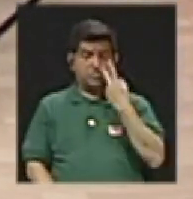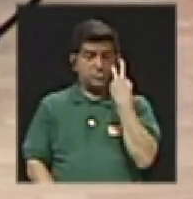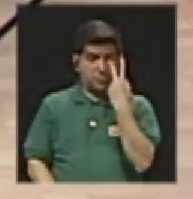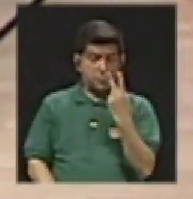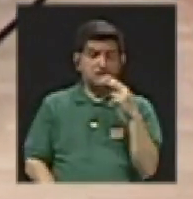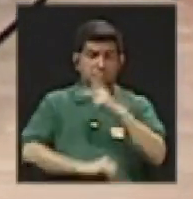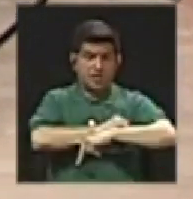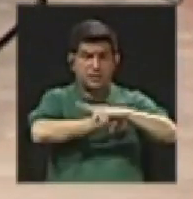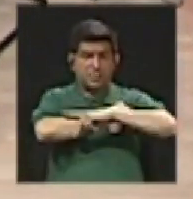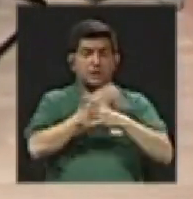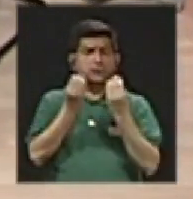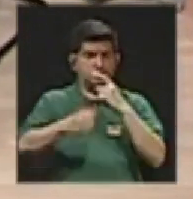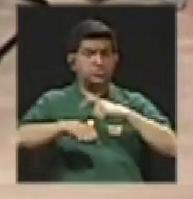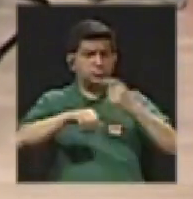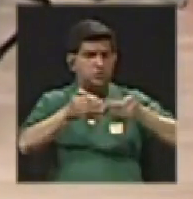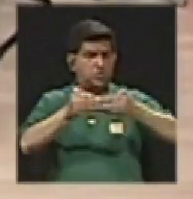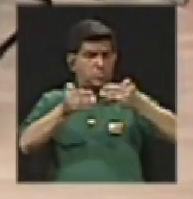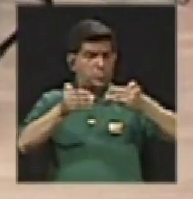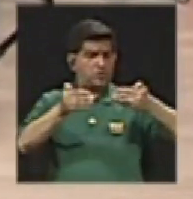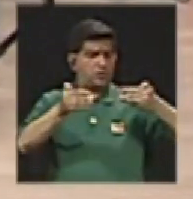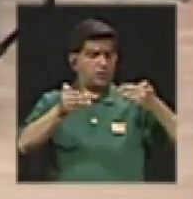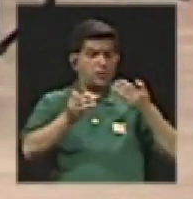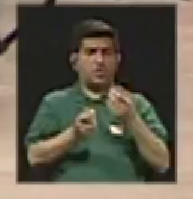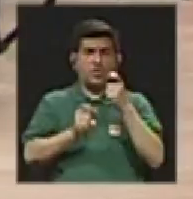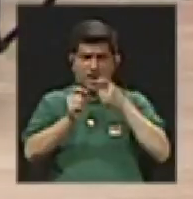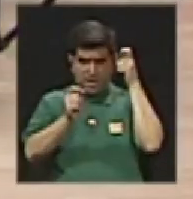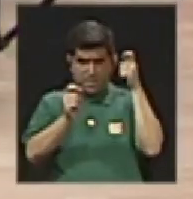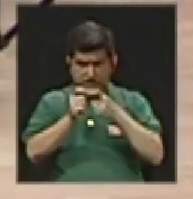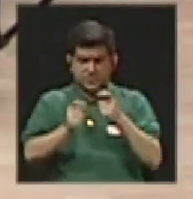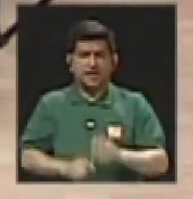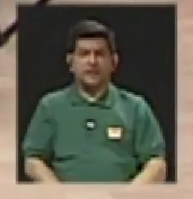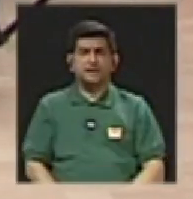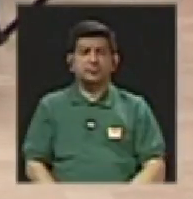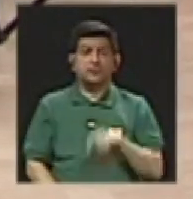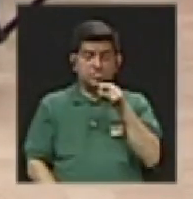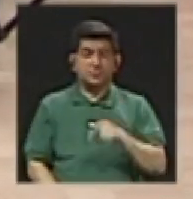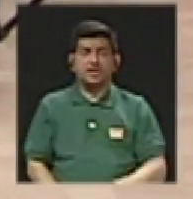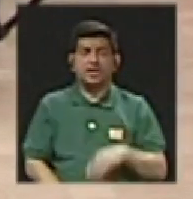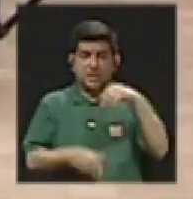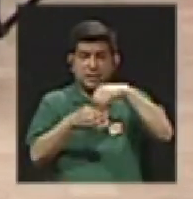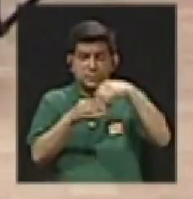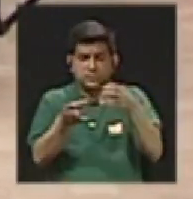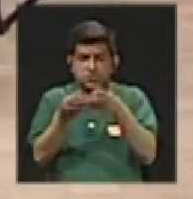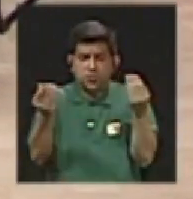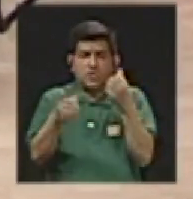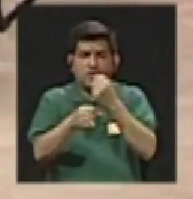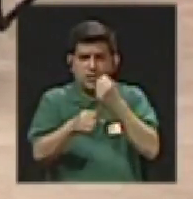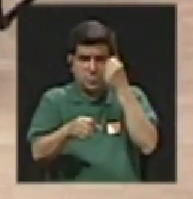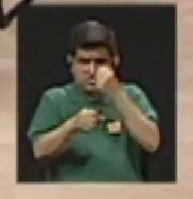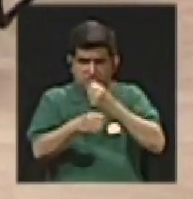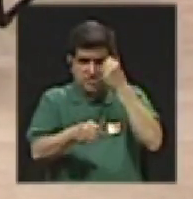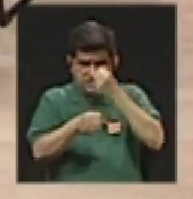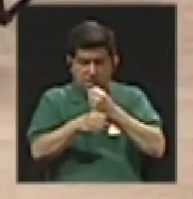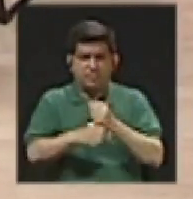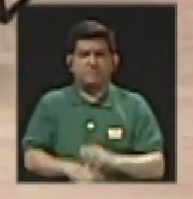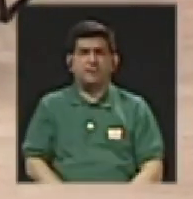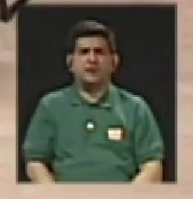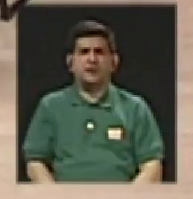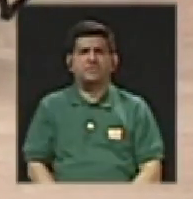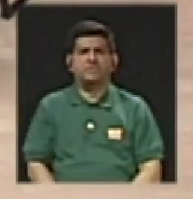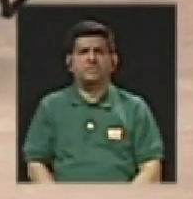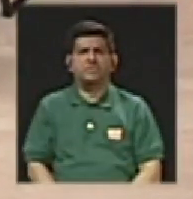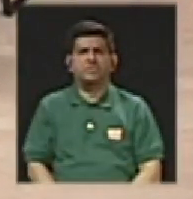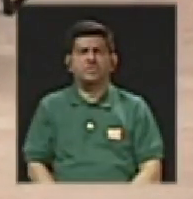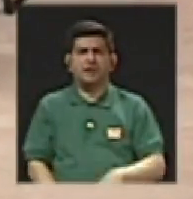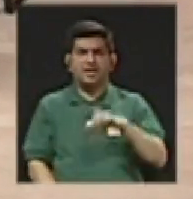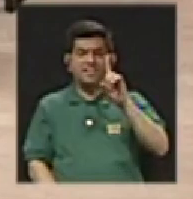en este país en mucho tiempo, y en específico con insumo producto, es el trabajo que